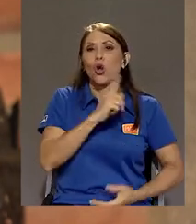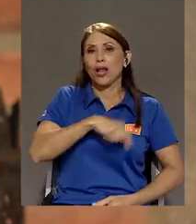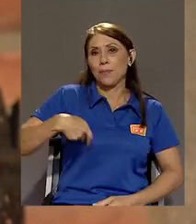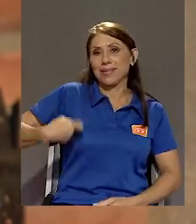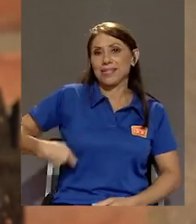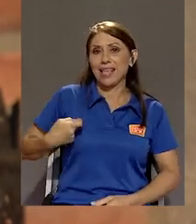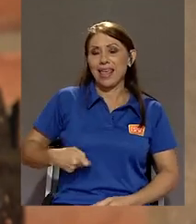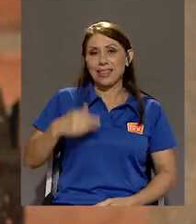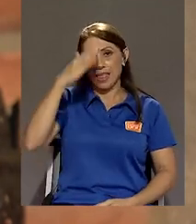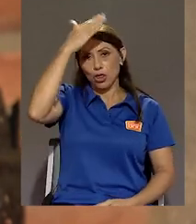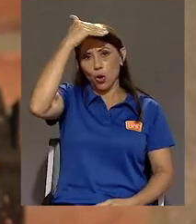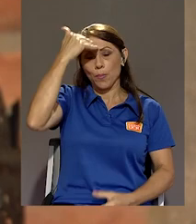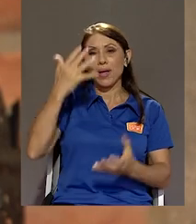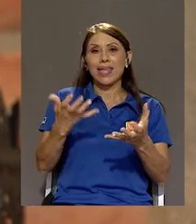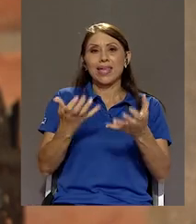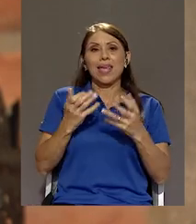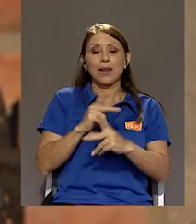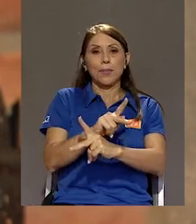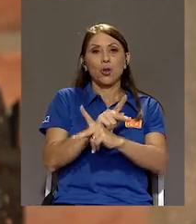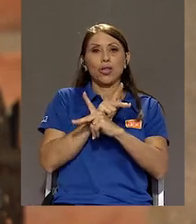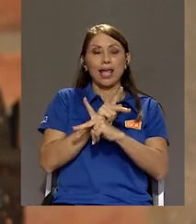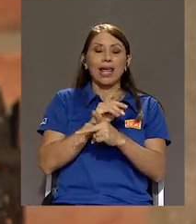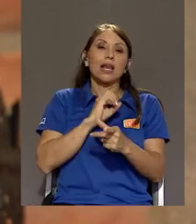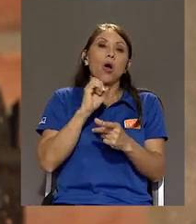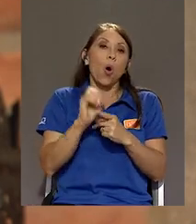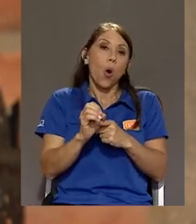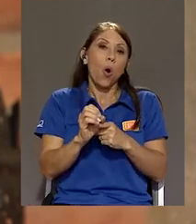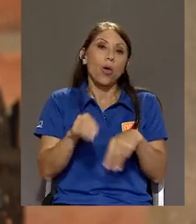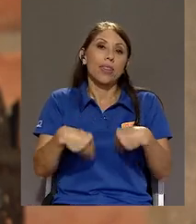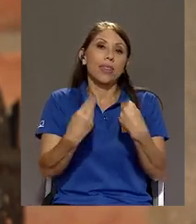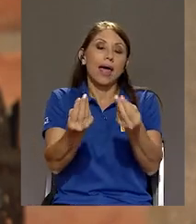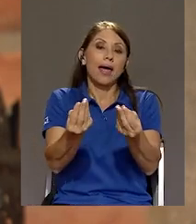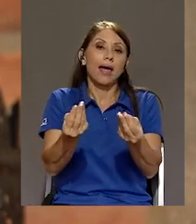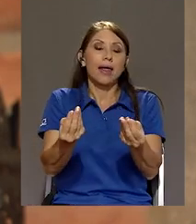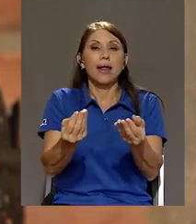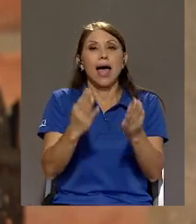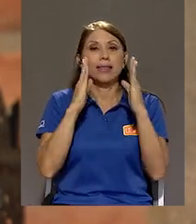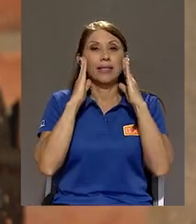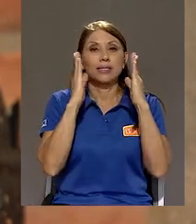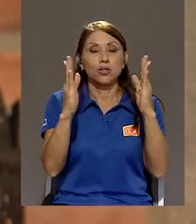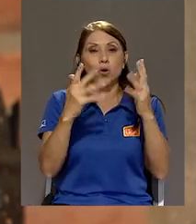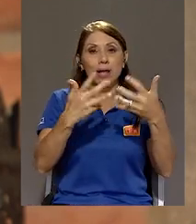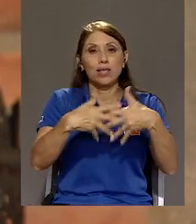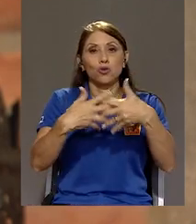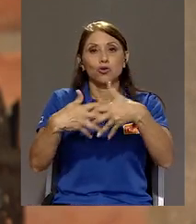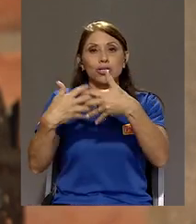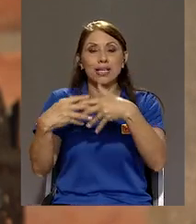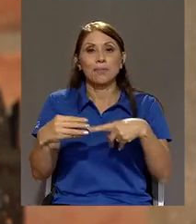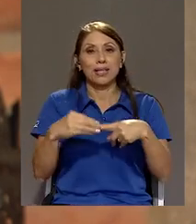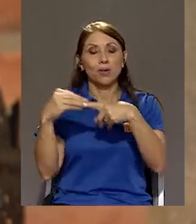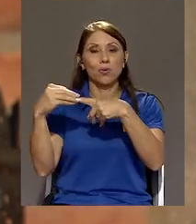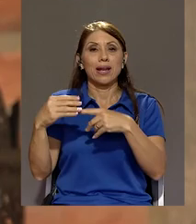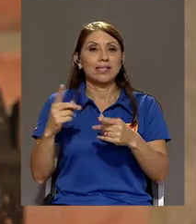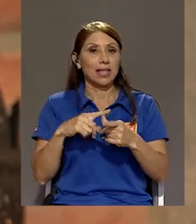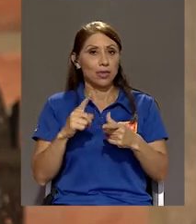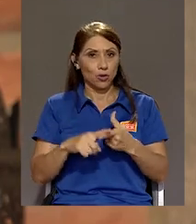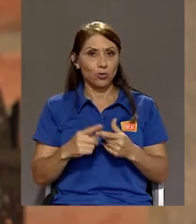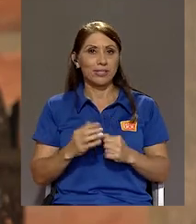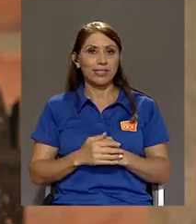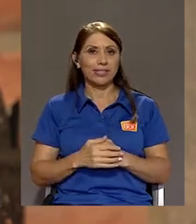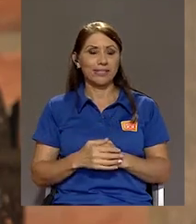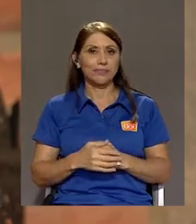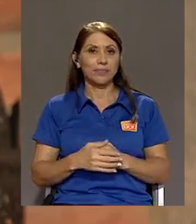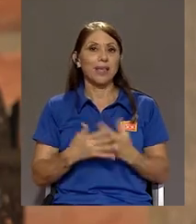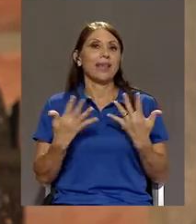busca proteger o generar con la atención a estas industrias particulares. Entonces, para antes